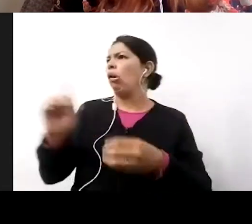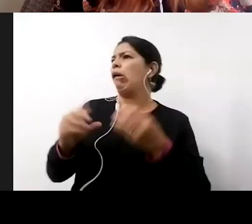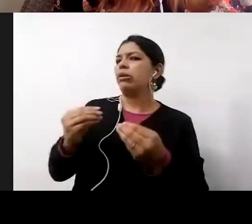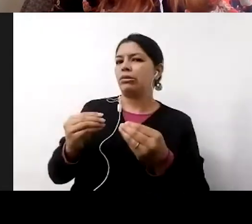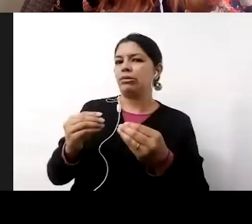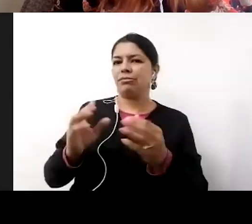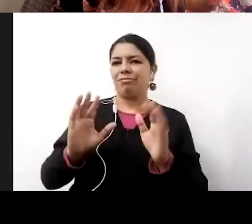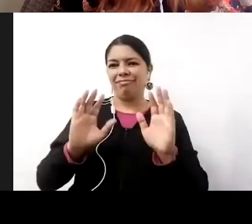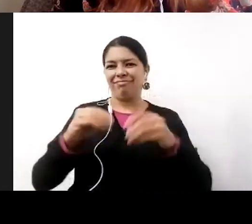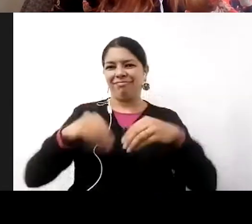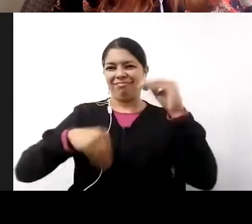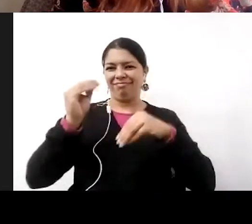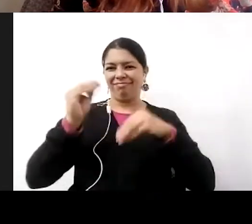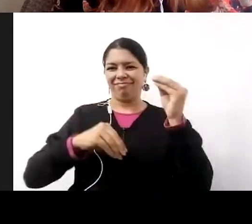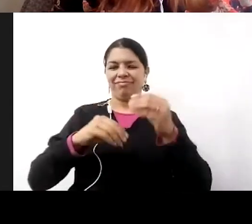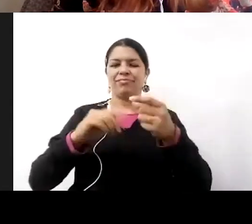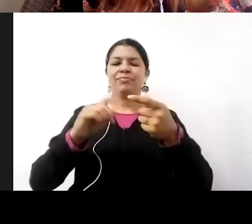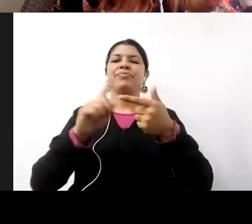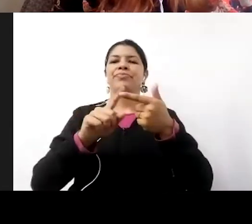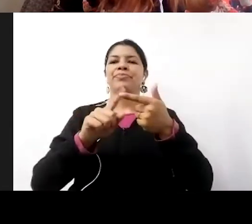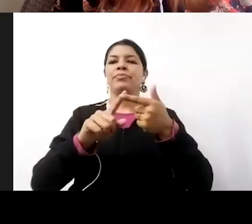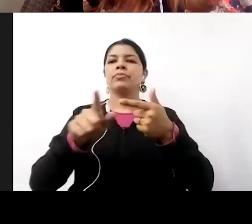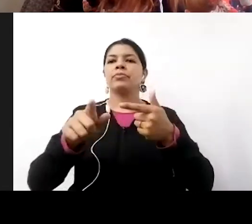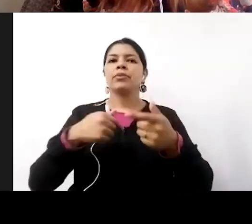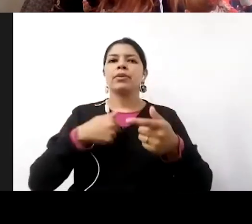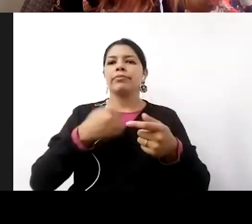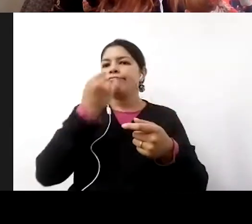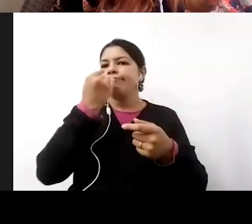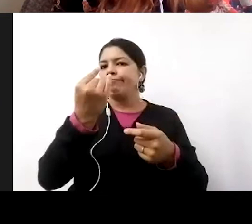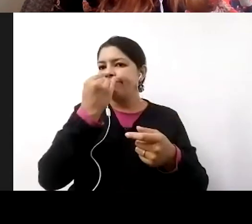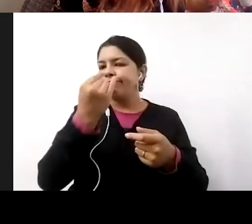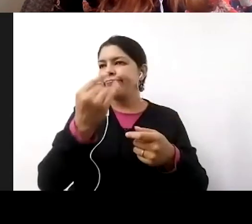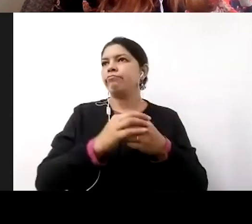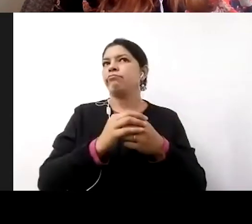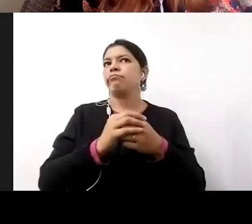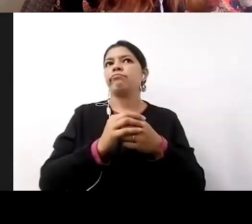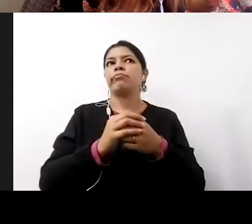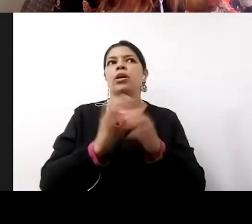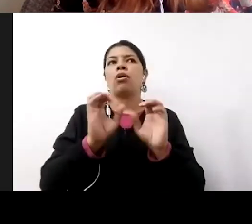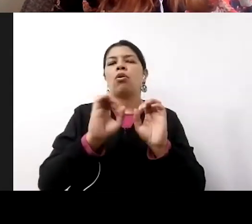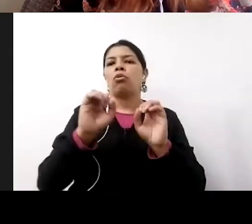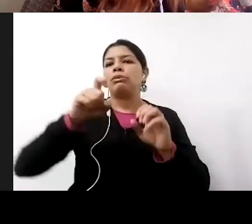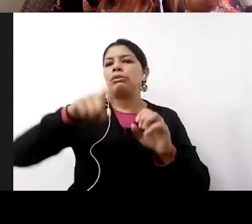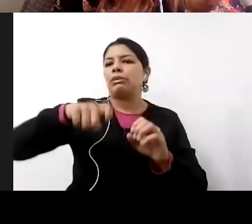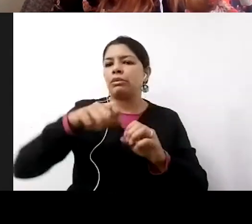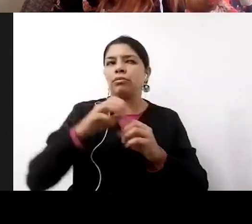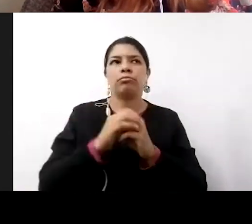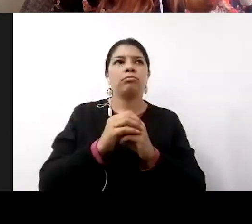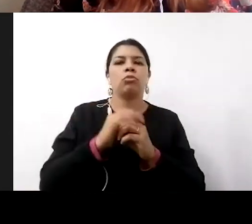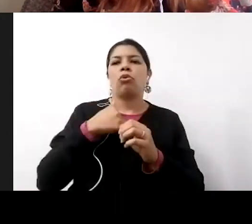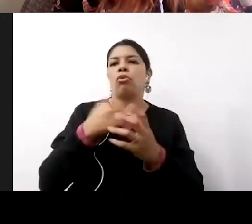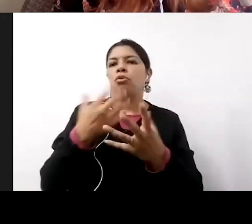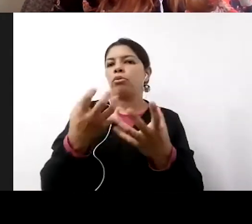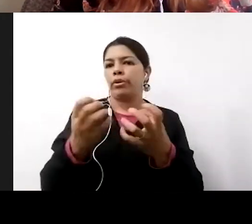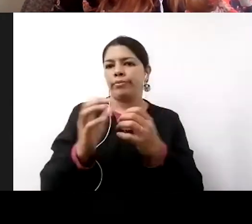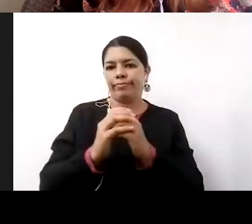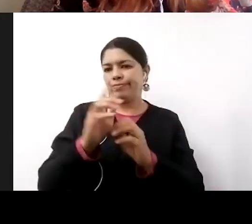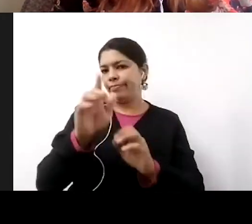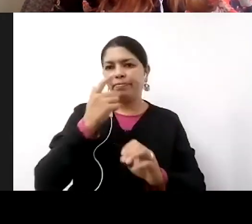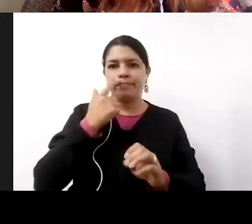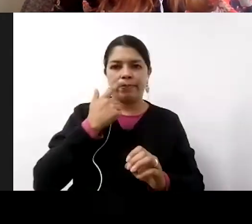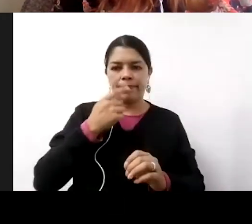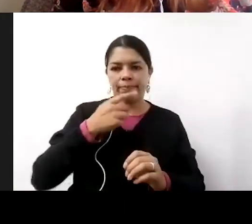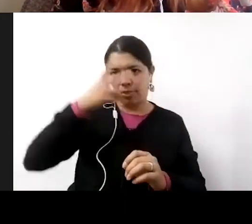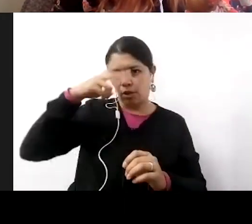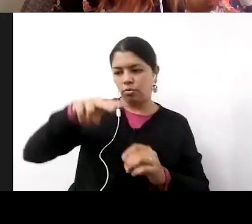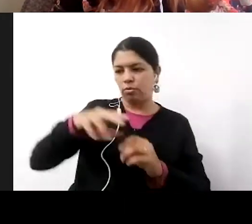intereses, necesidades y deseos. Por ejemplo, si un padre dio una instrucción a su hijo de que haga las tareas